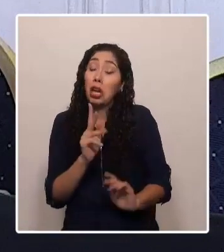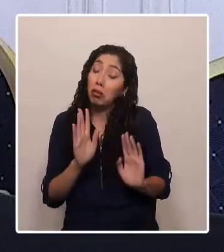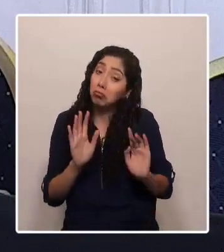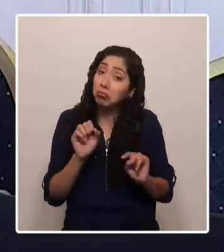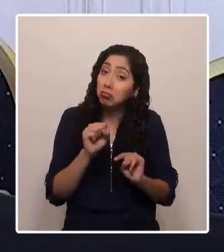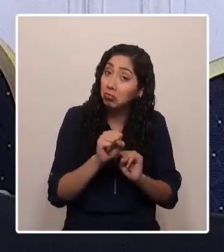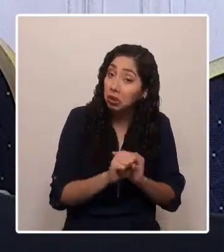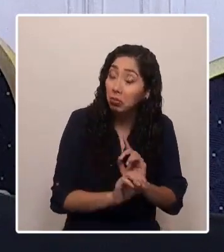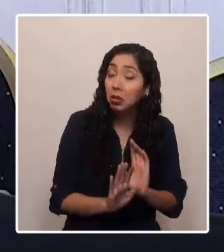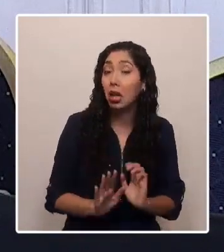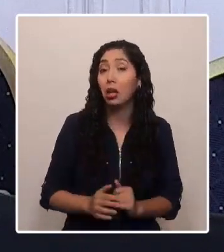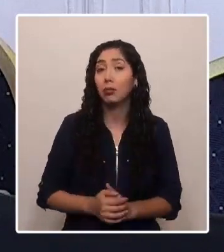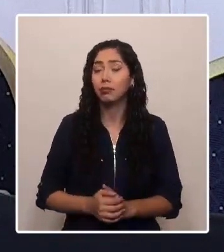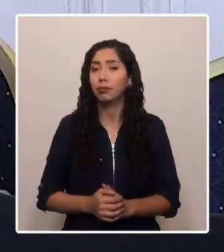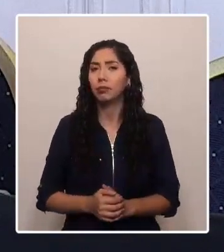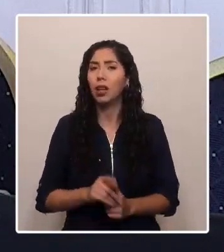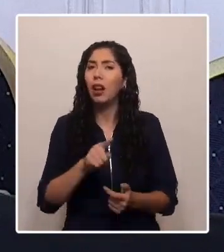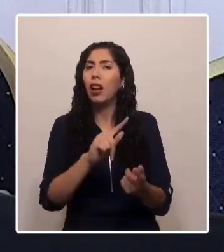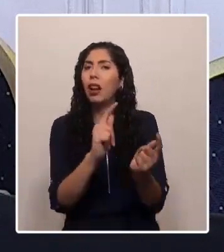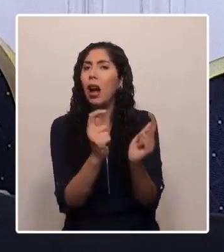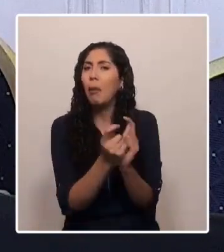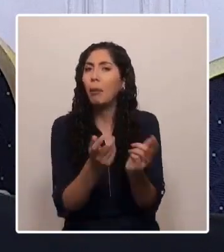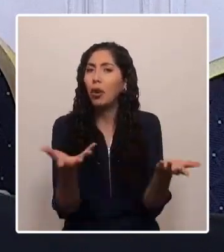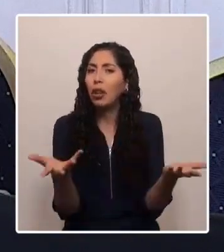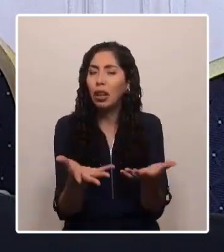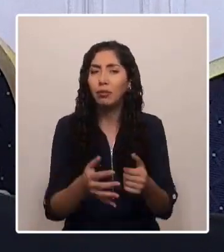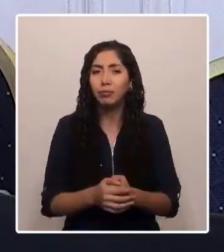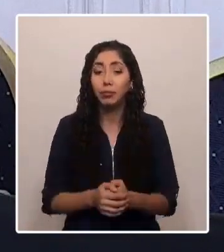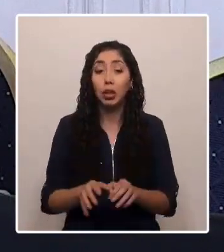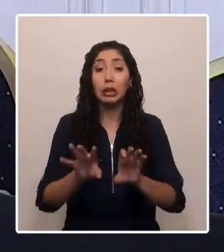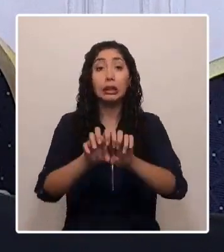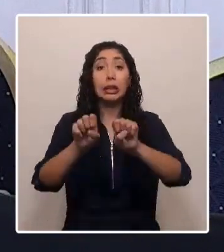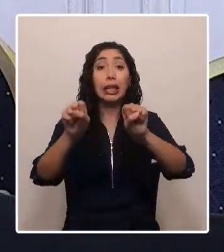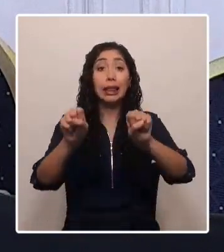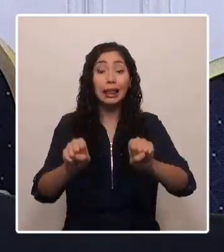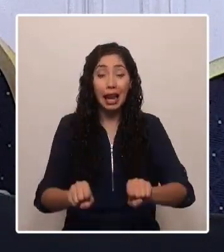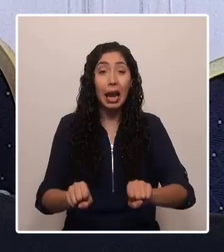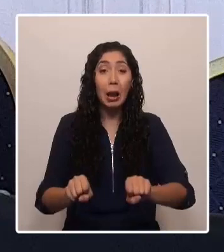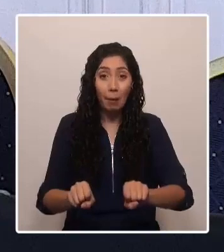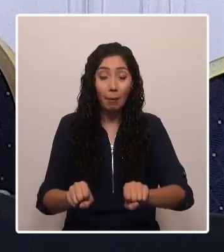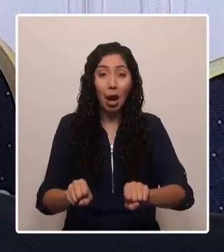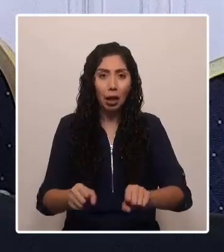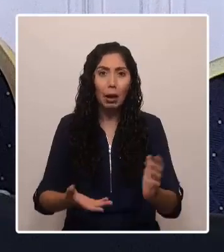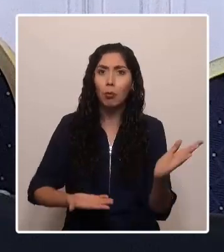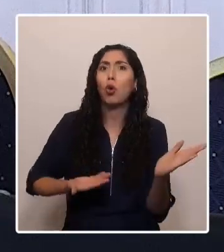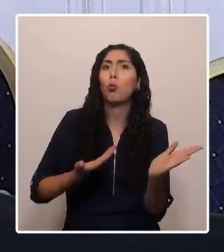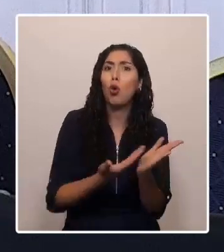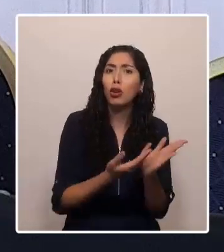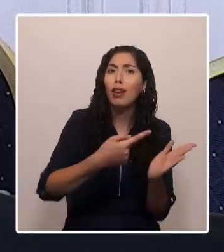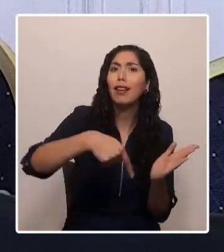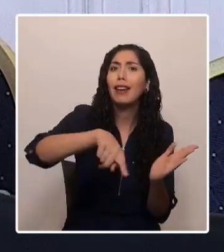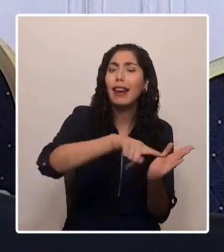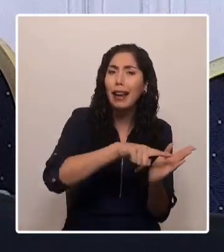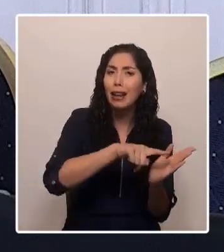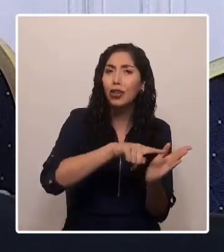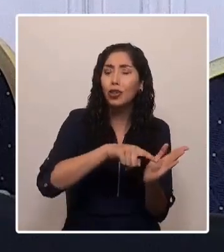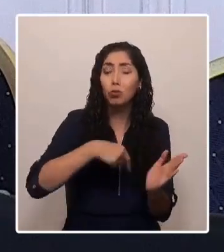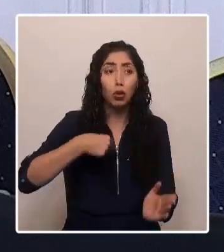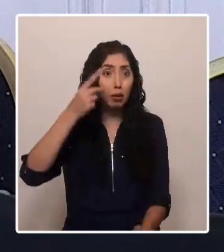qué se traduce ese cambio entonces? En un sistema de reparto. Es lo que proponen, lo han dicho, no lo invento